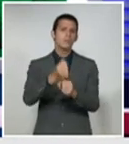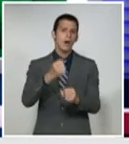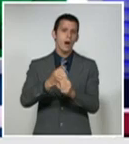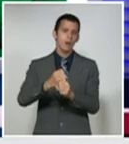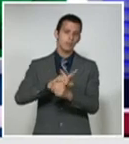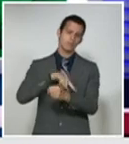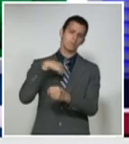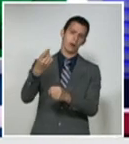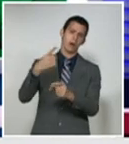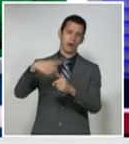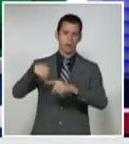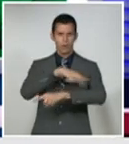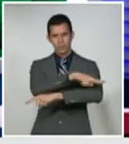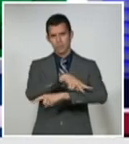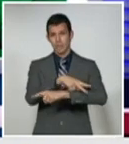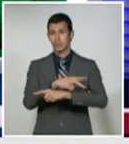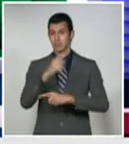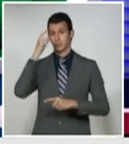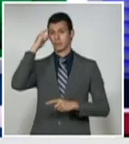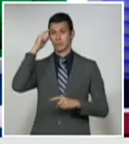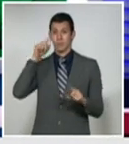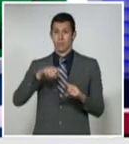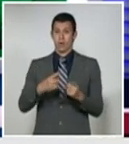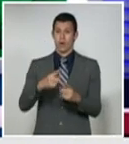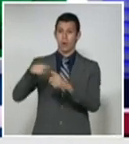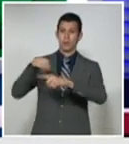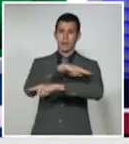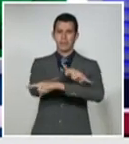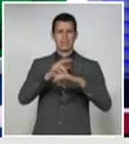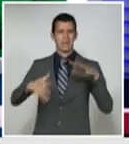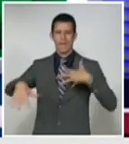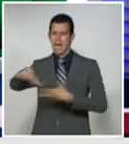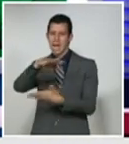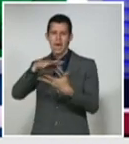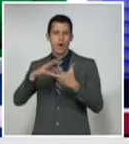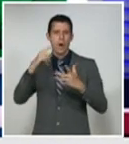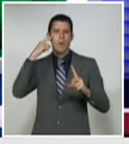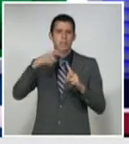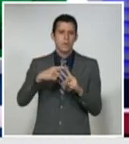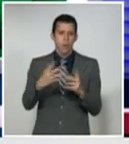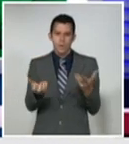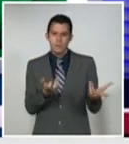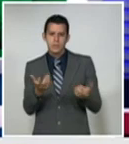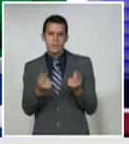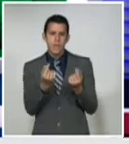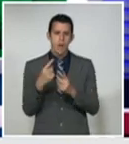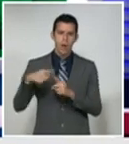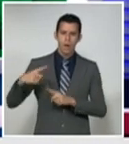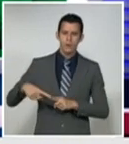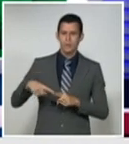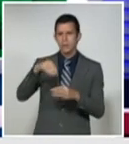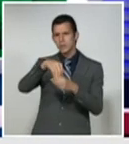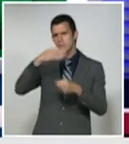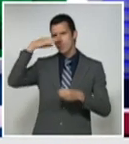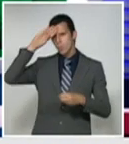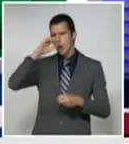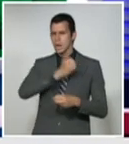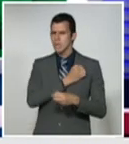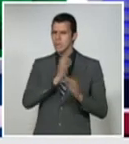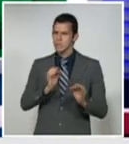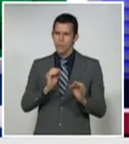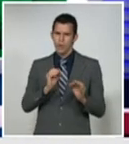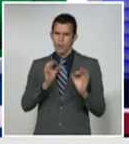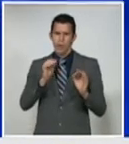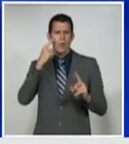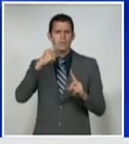país, que podíamos estar con cifras inferiores si logramos la participación